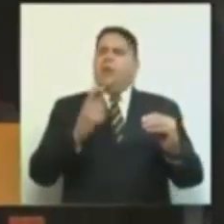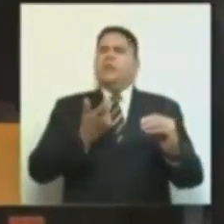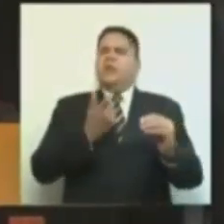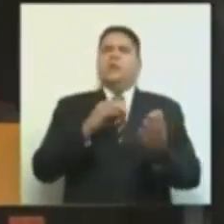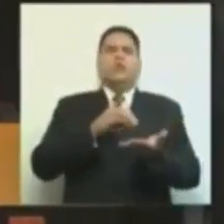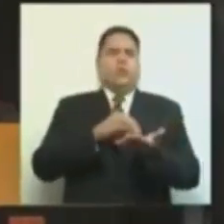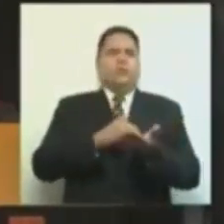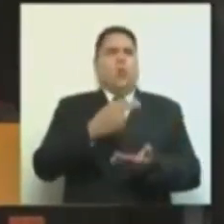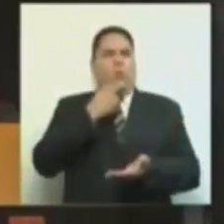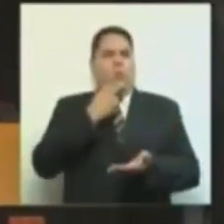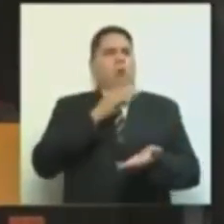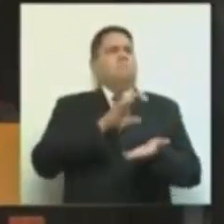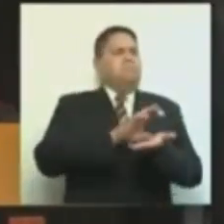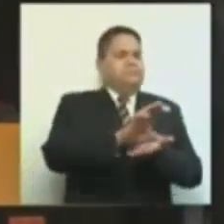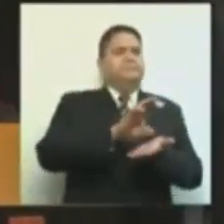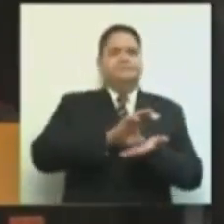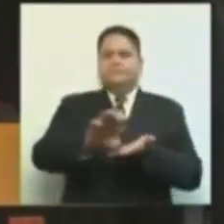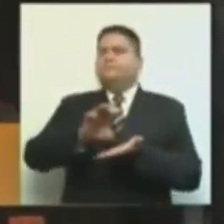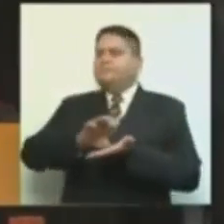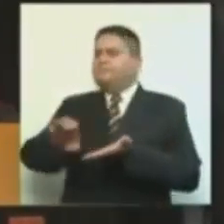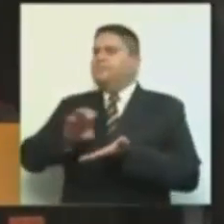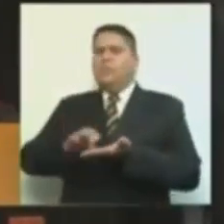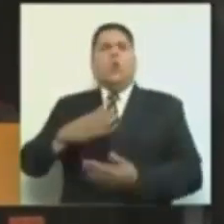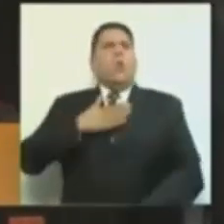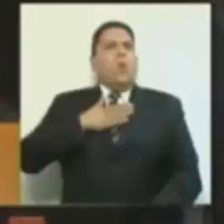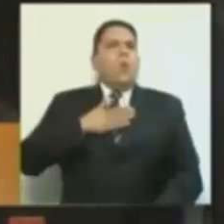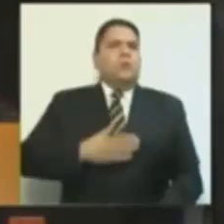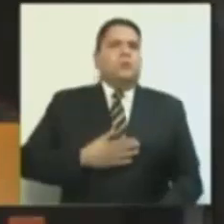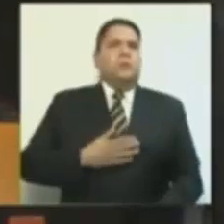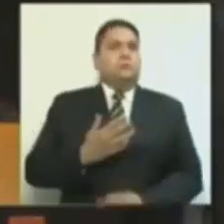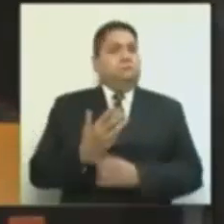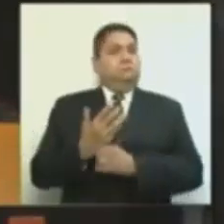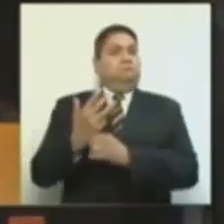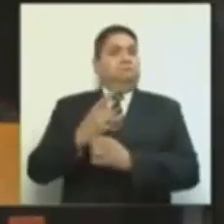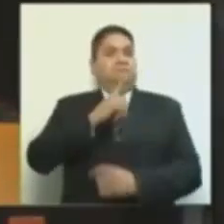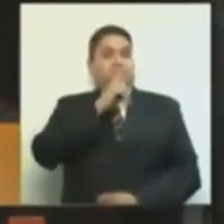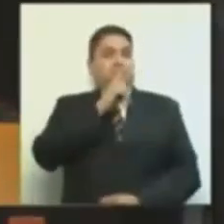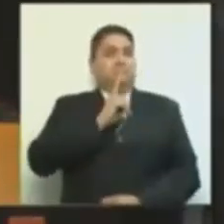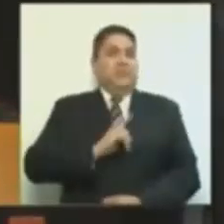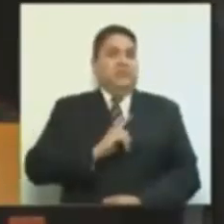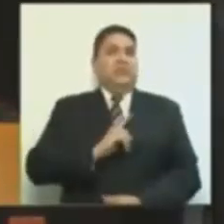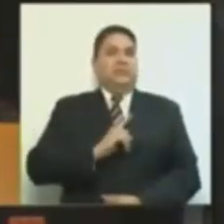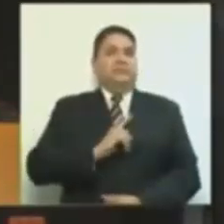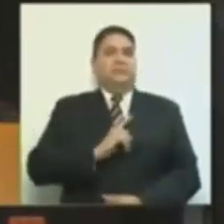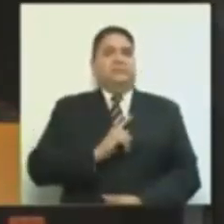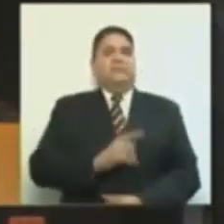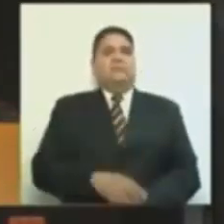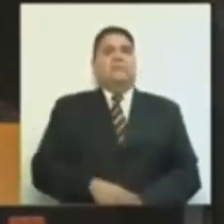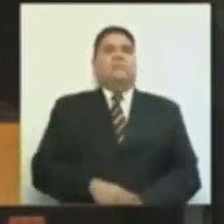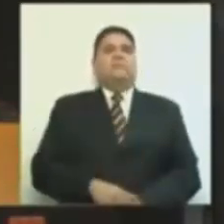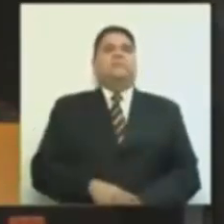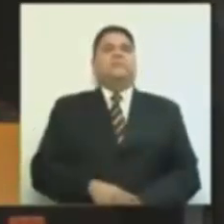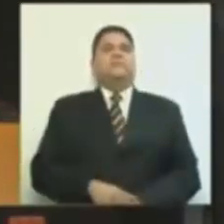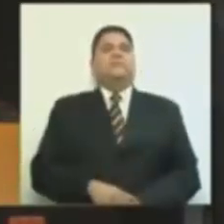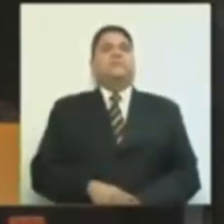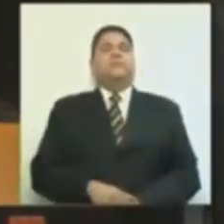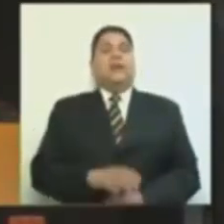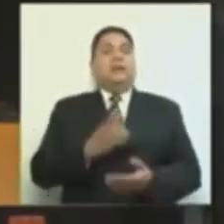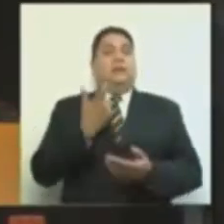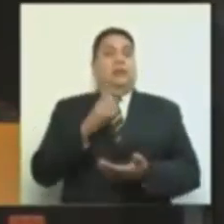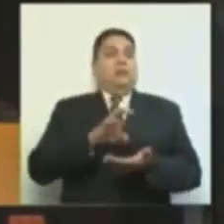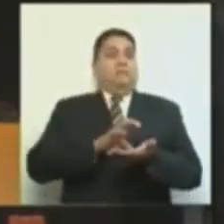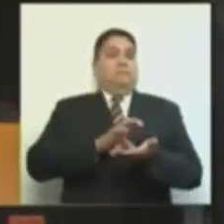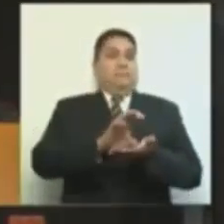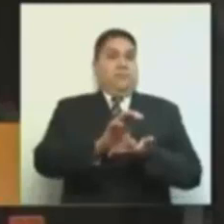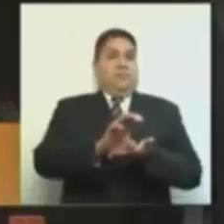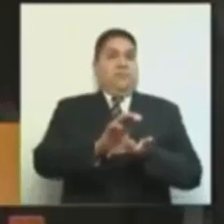fluyendo a los sectores afectados. Eso es mentira, porque los recursos públicos